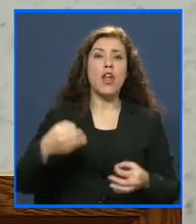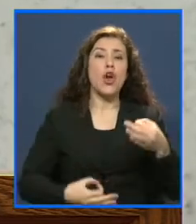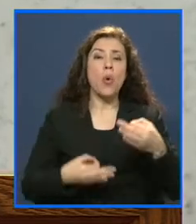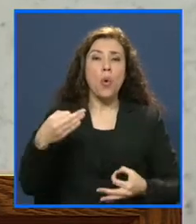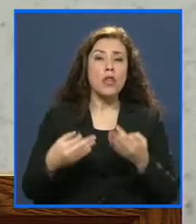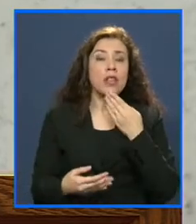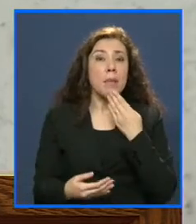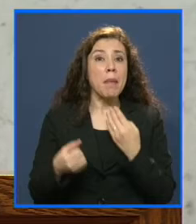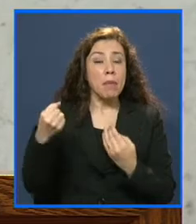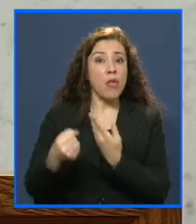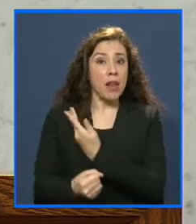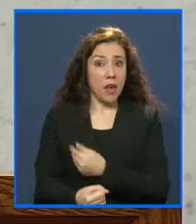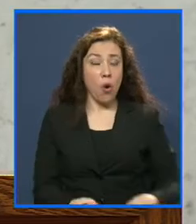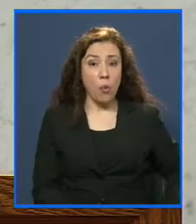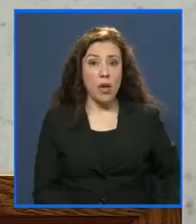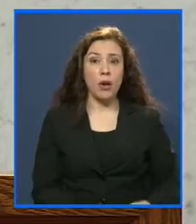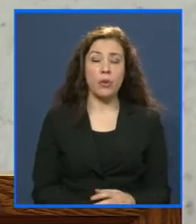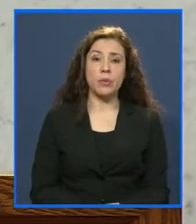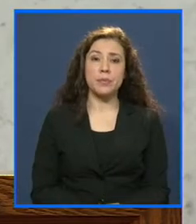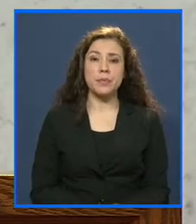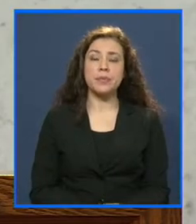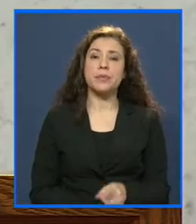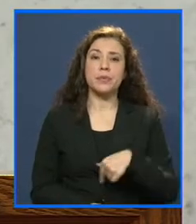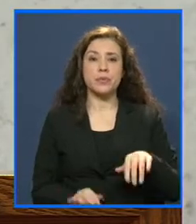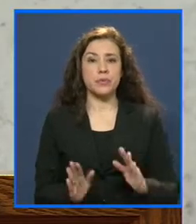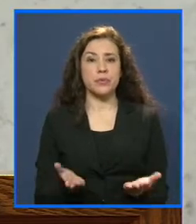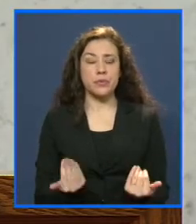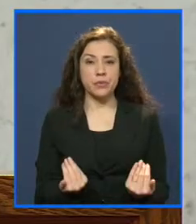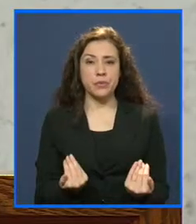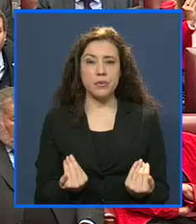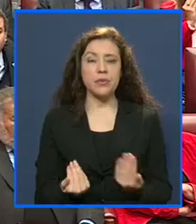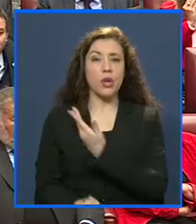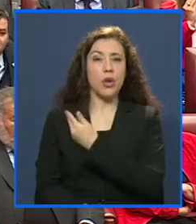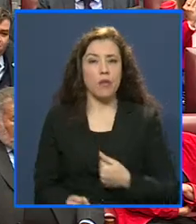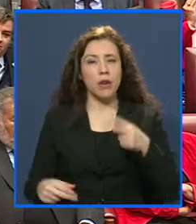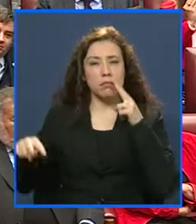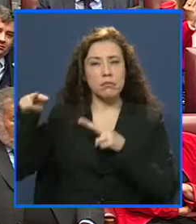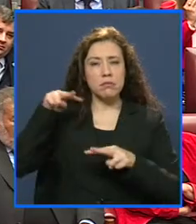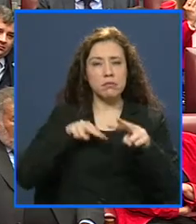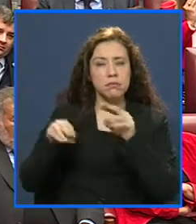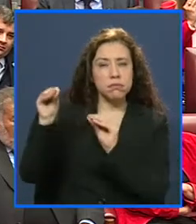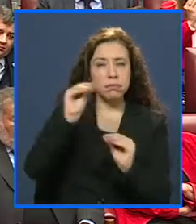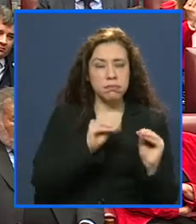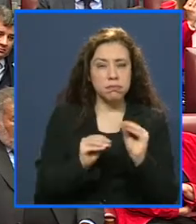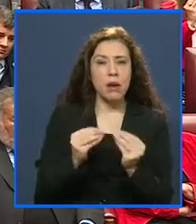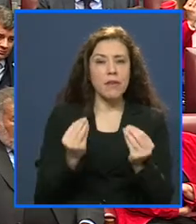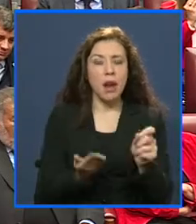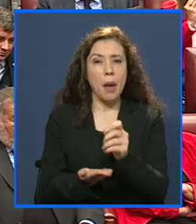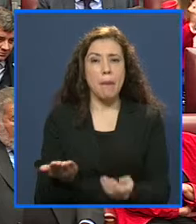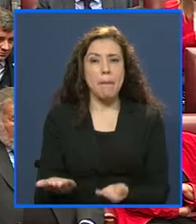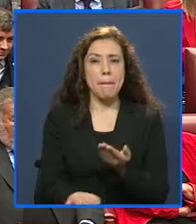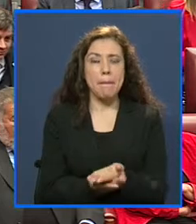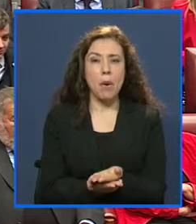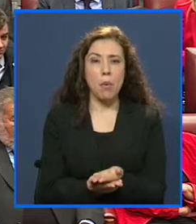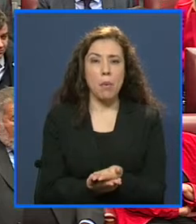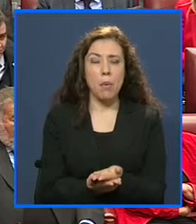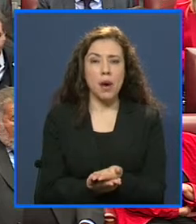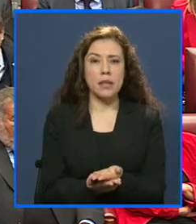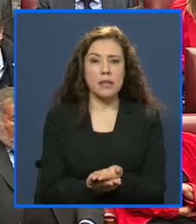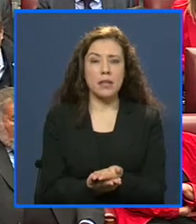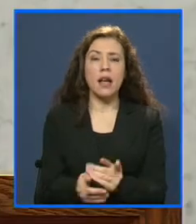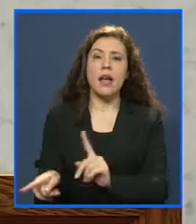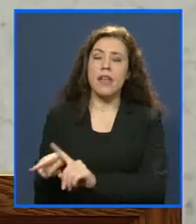propio ejecutivo en ese sentido esperamos que el gobierno analice y recoja debidamente las propuestas que los